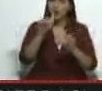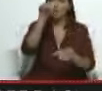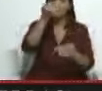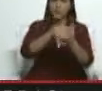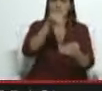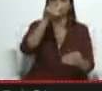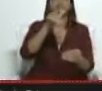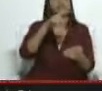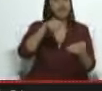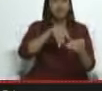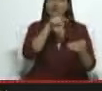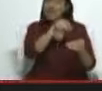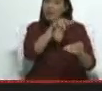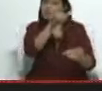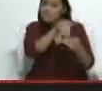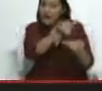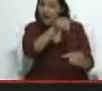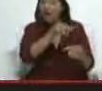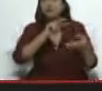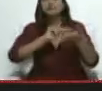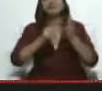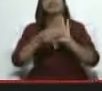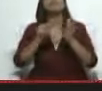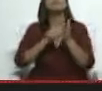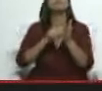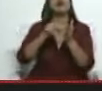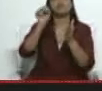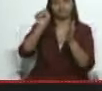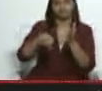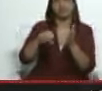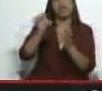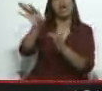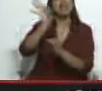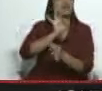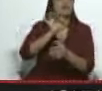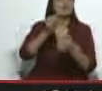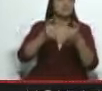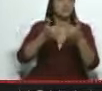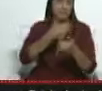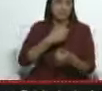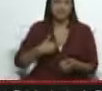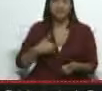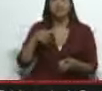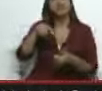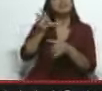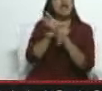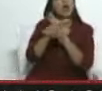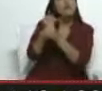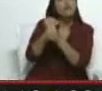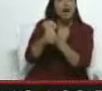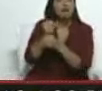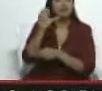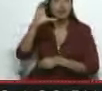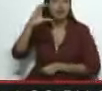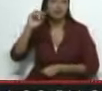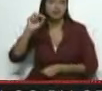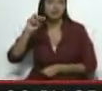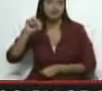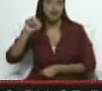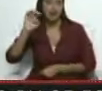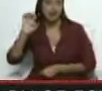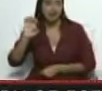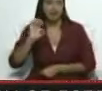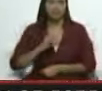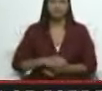mayor legitimidad al proceso a tener confianza en el Consejo Nacional electoral que más de los